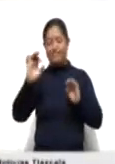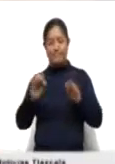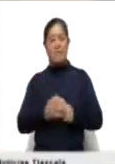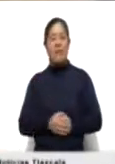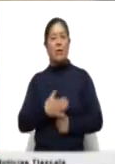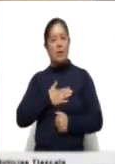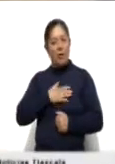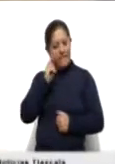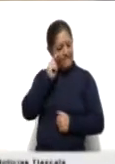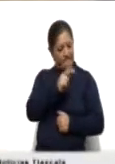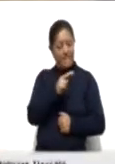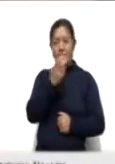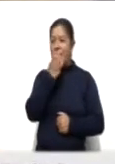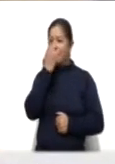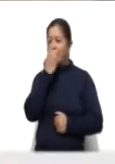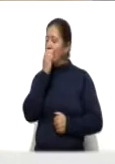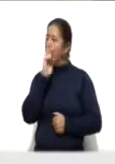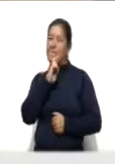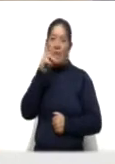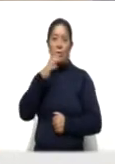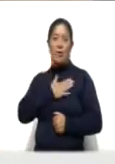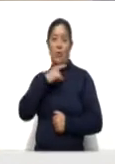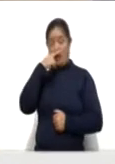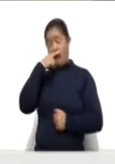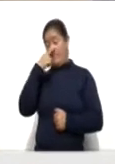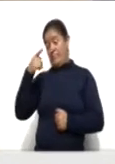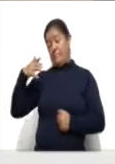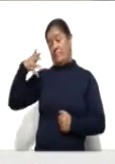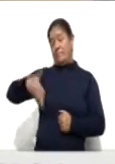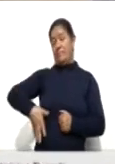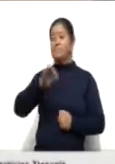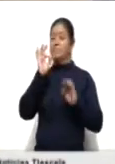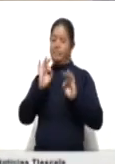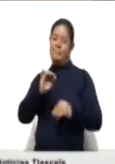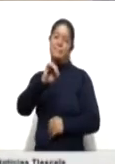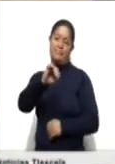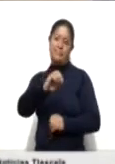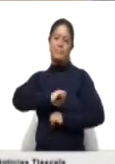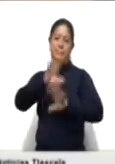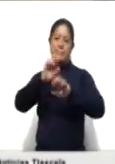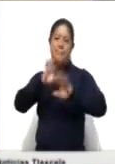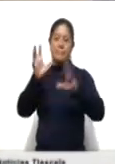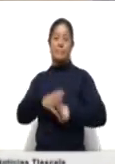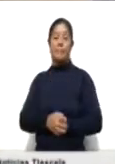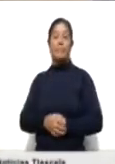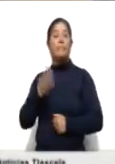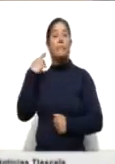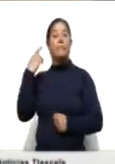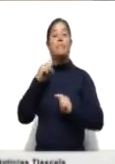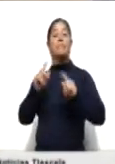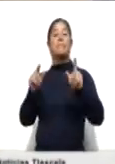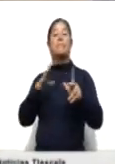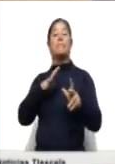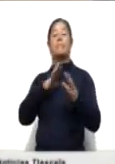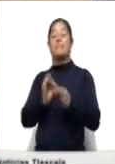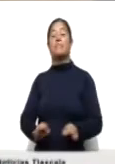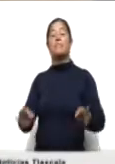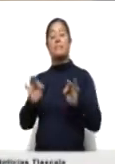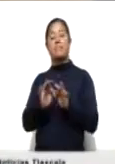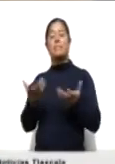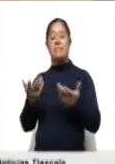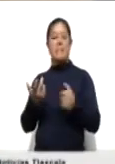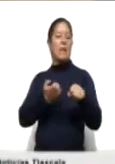escuela, estoy muy orgulloso de eso y claro, Radio Tlaxcala es y seguirá siendo importante a nivel estatal y a